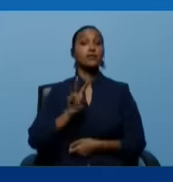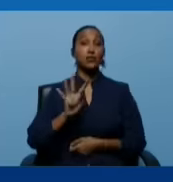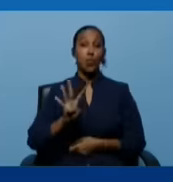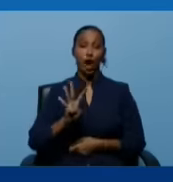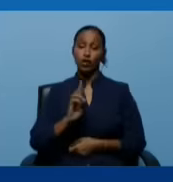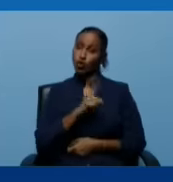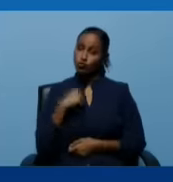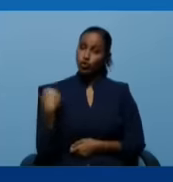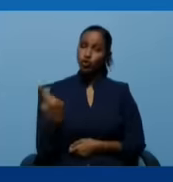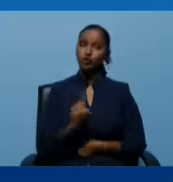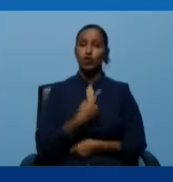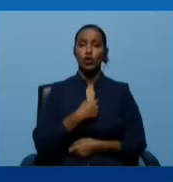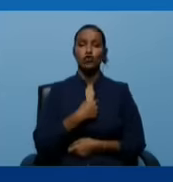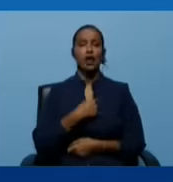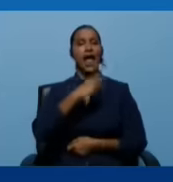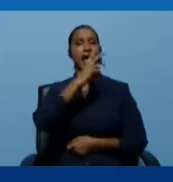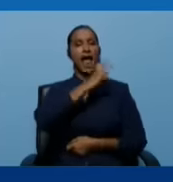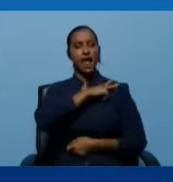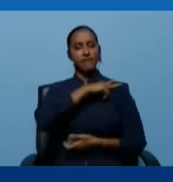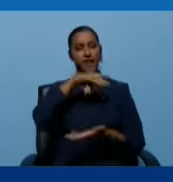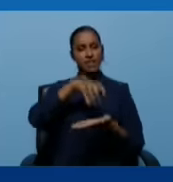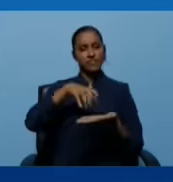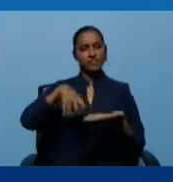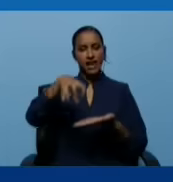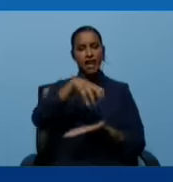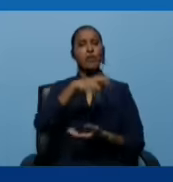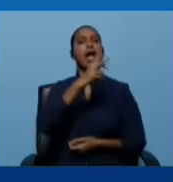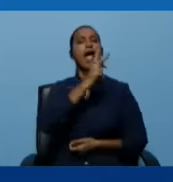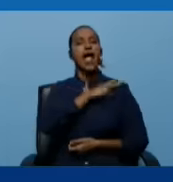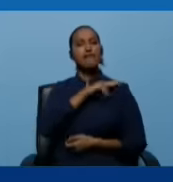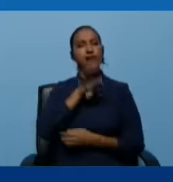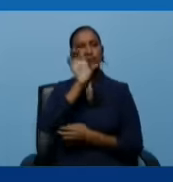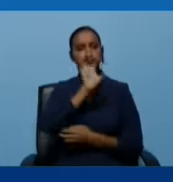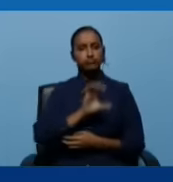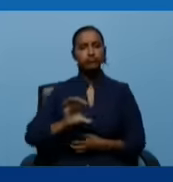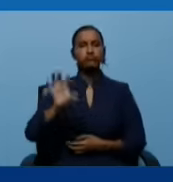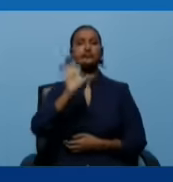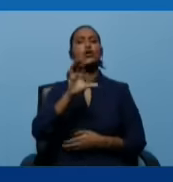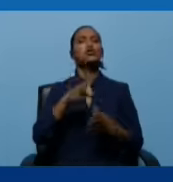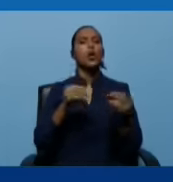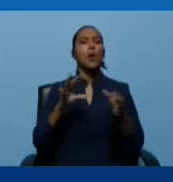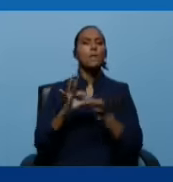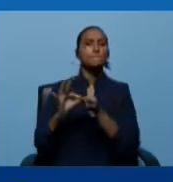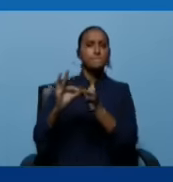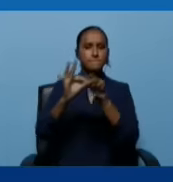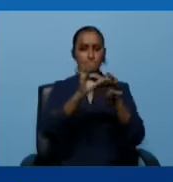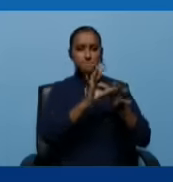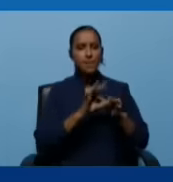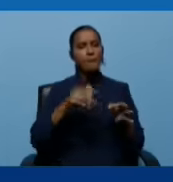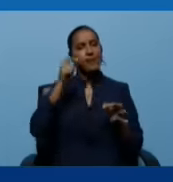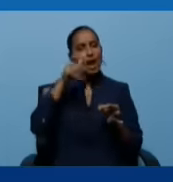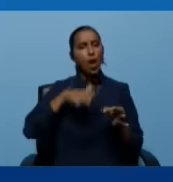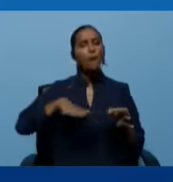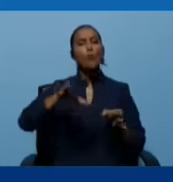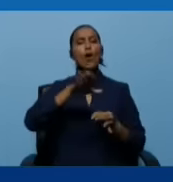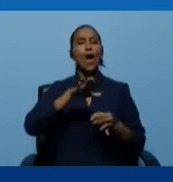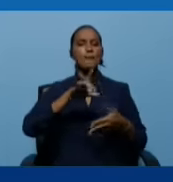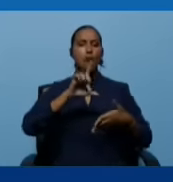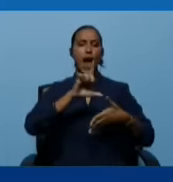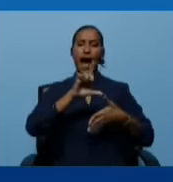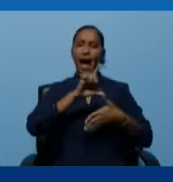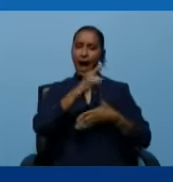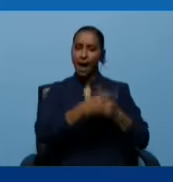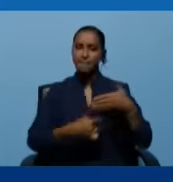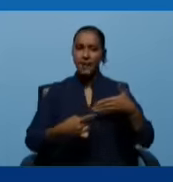Nosotros, jefes de Estado y de Gobierno de los países de la Alianza para los Pueblos de Nuestra América, Tratado